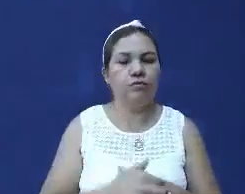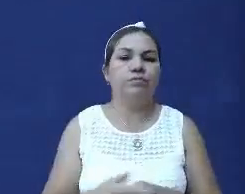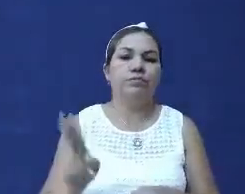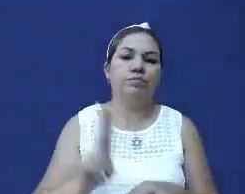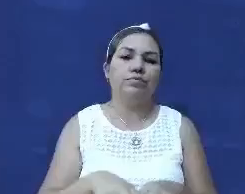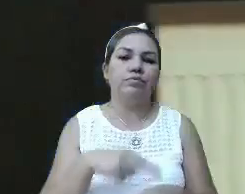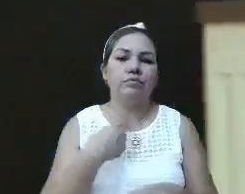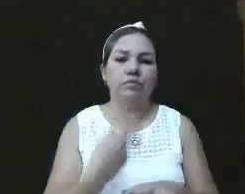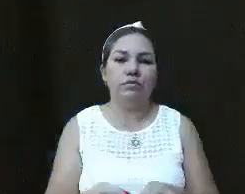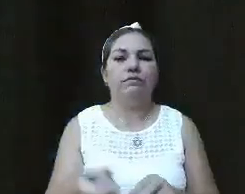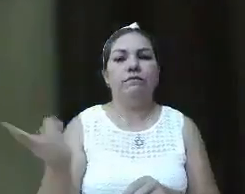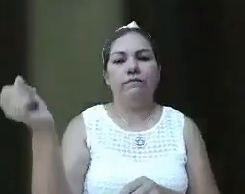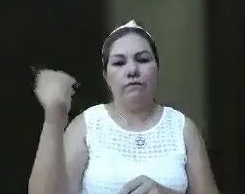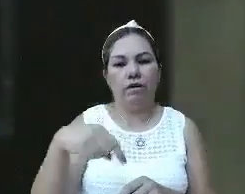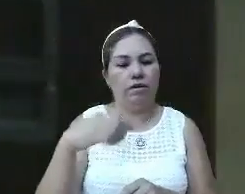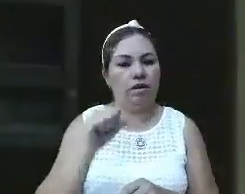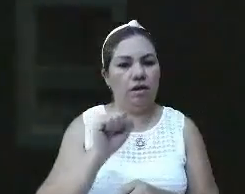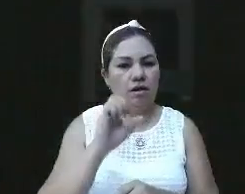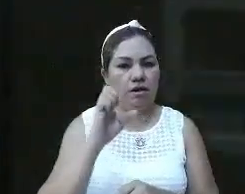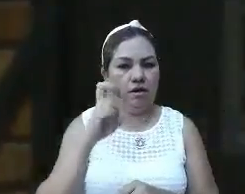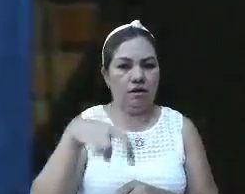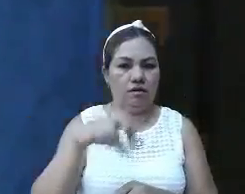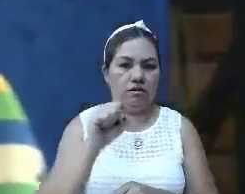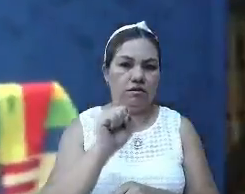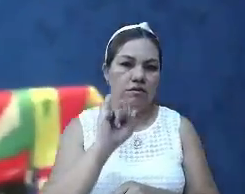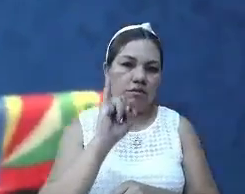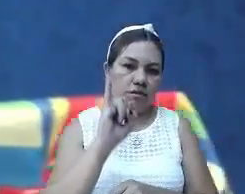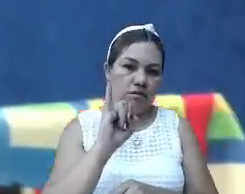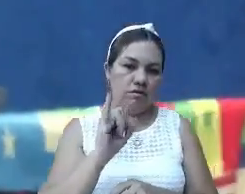Quiere decir que el tipo estaba loco.